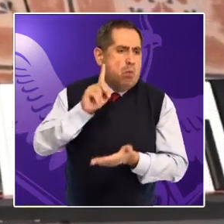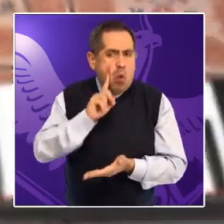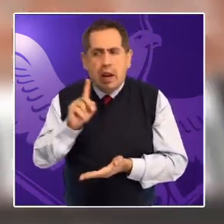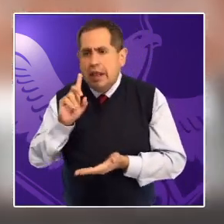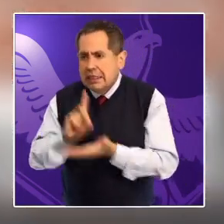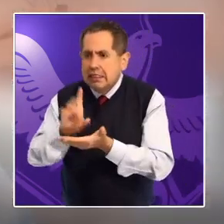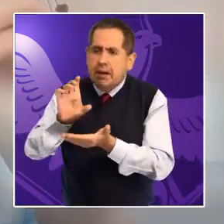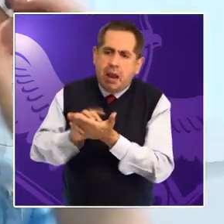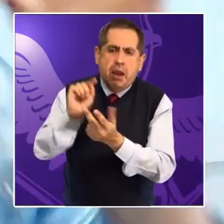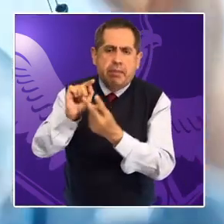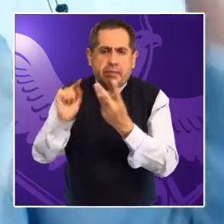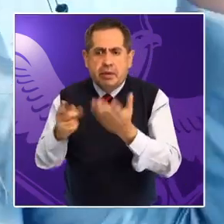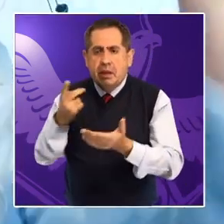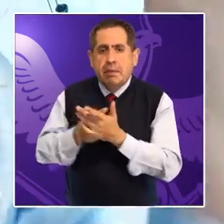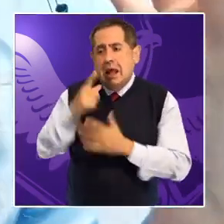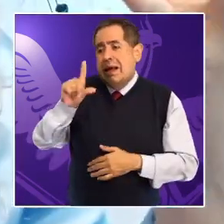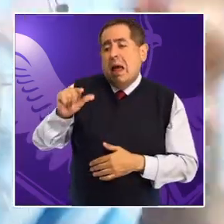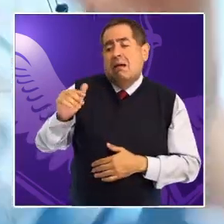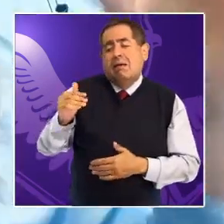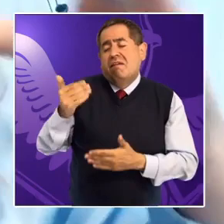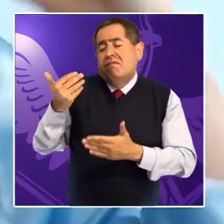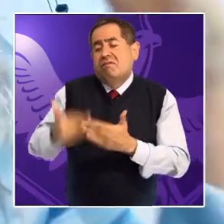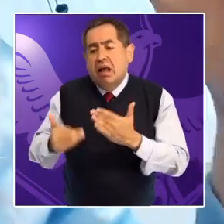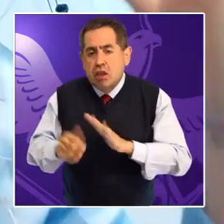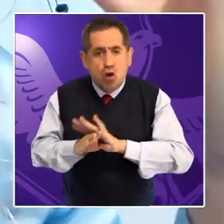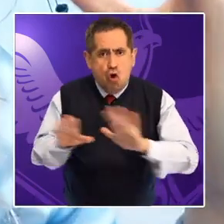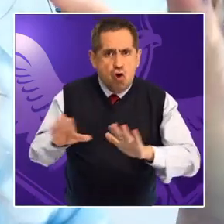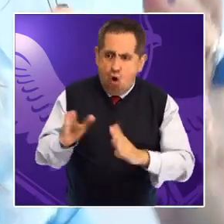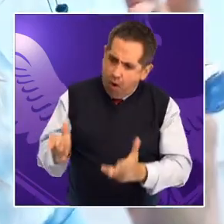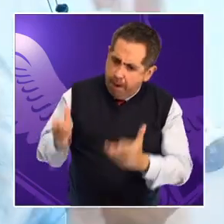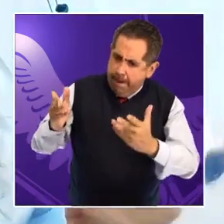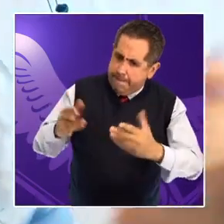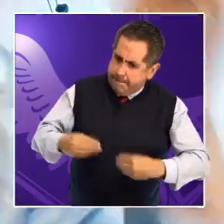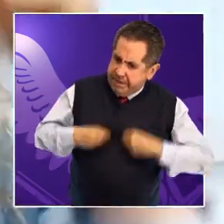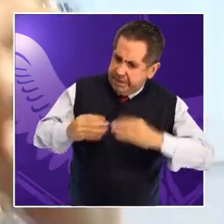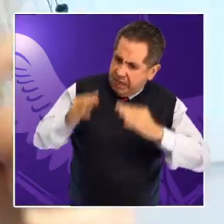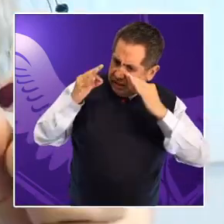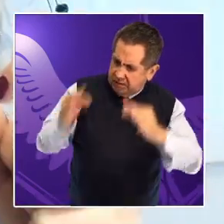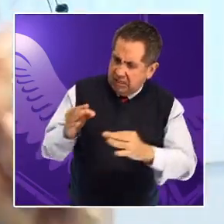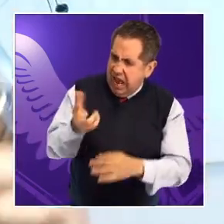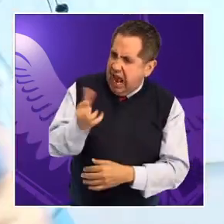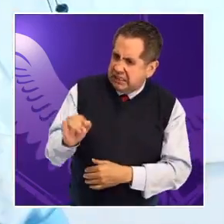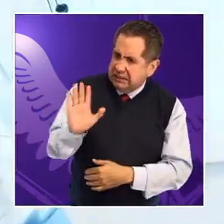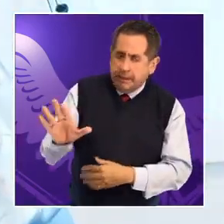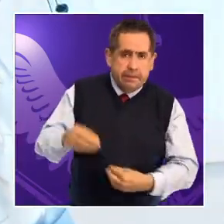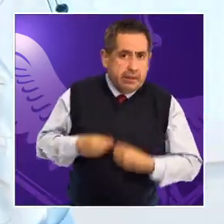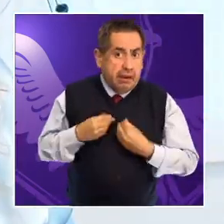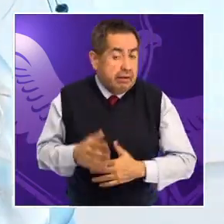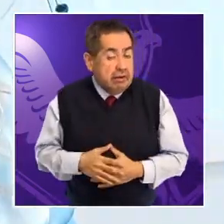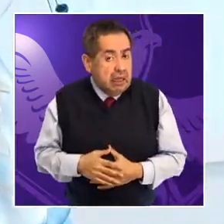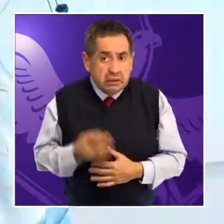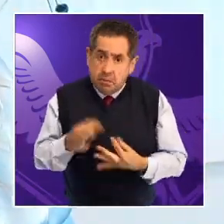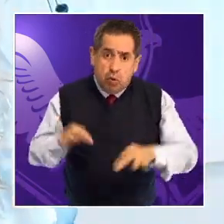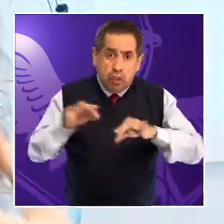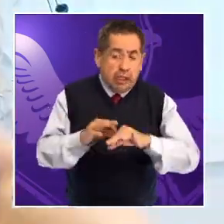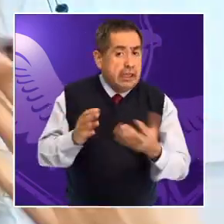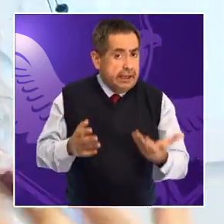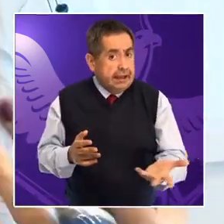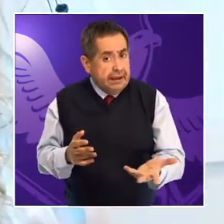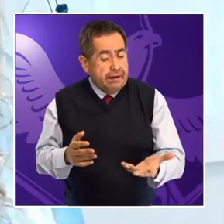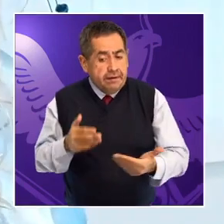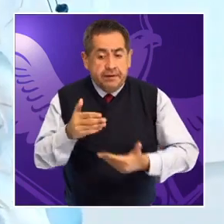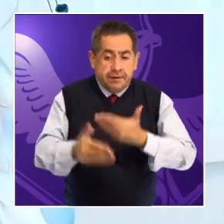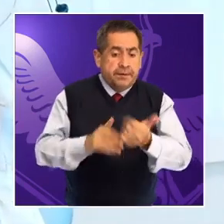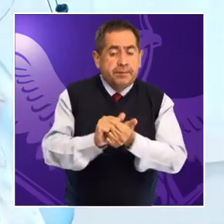ser reduccionista, ¿no?, desde la identidad de una persona conformada por una sola condición. Y si la mirada deja de ser reduccionista,